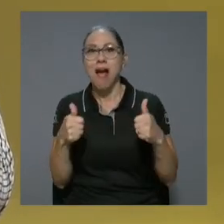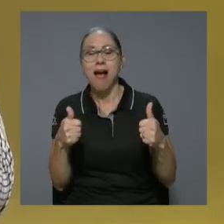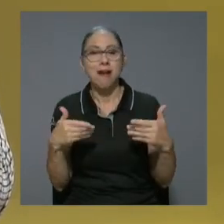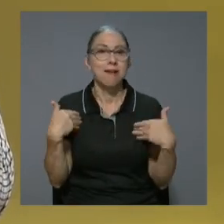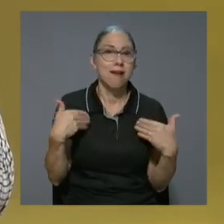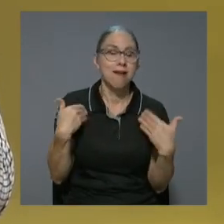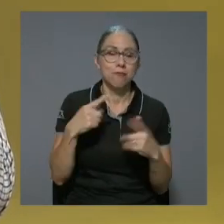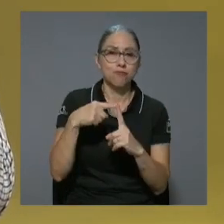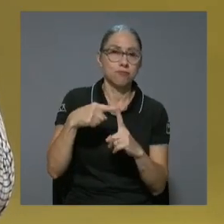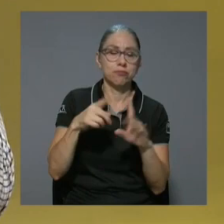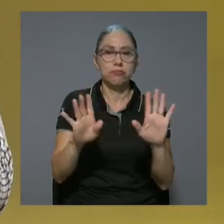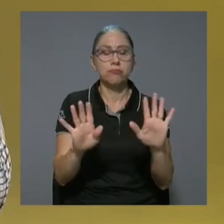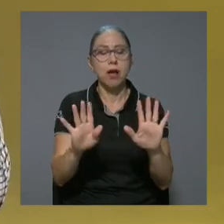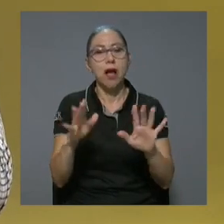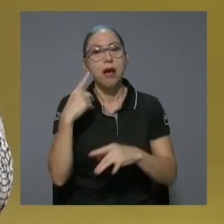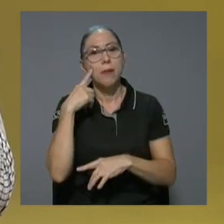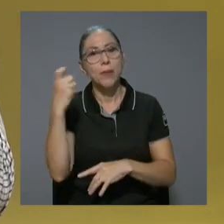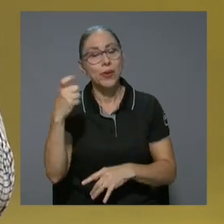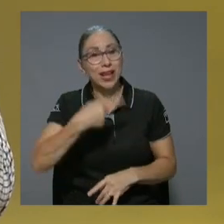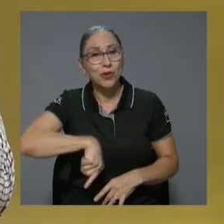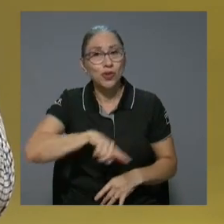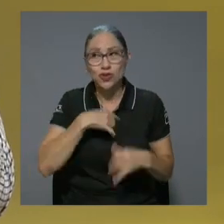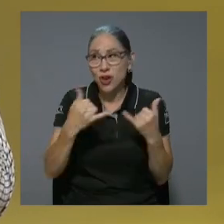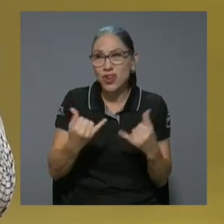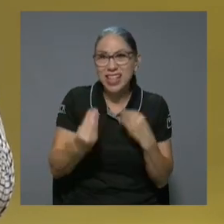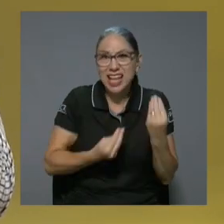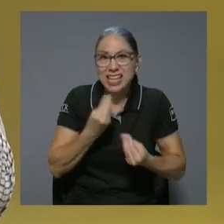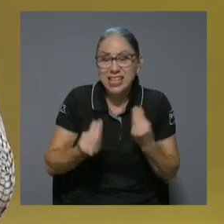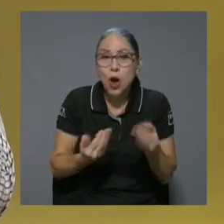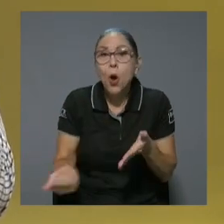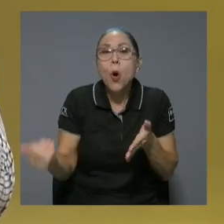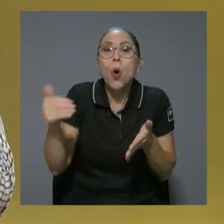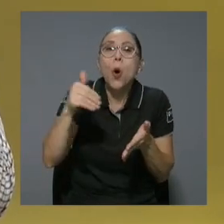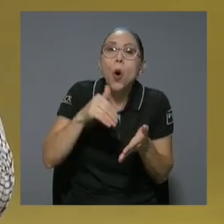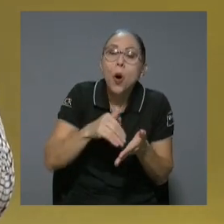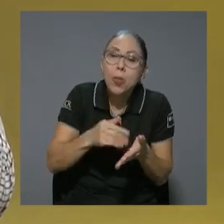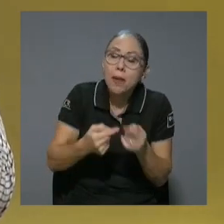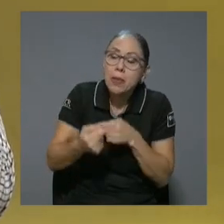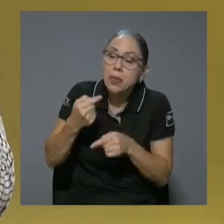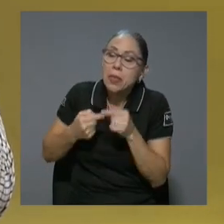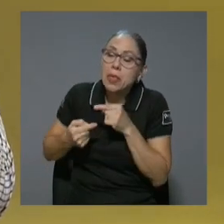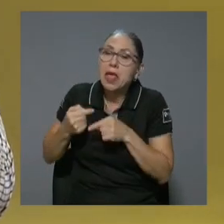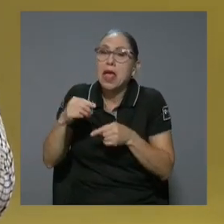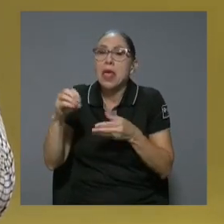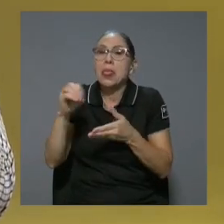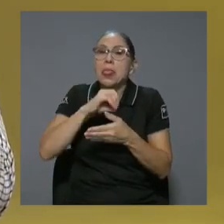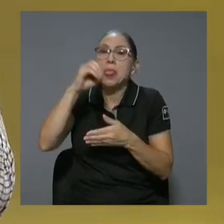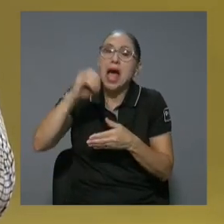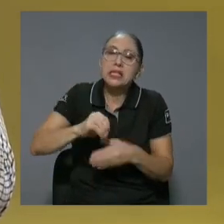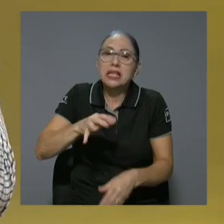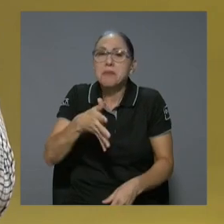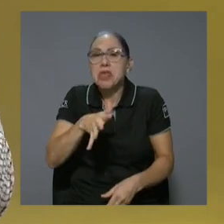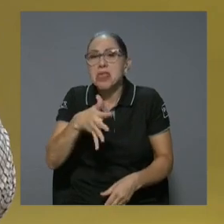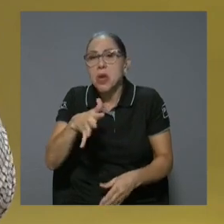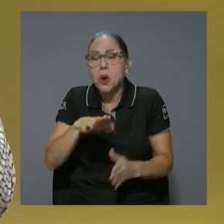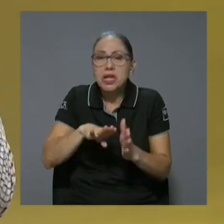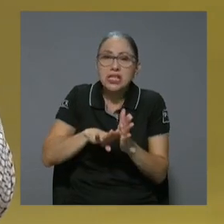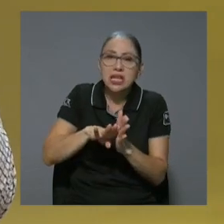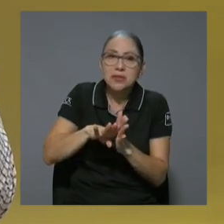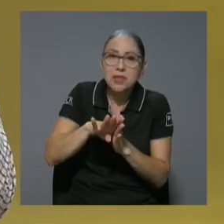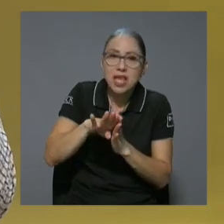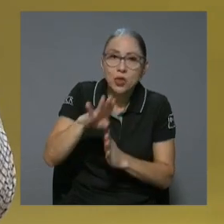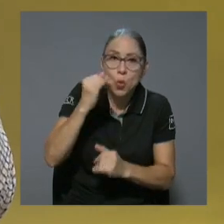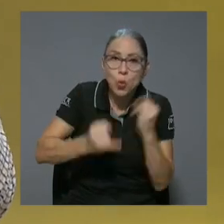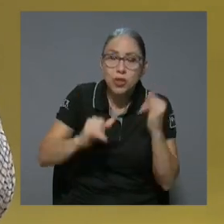sentido de que lo que estamos es volviendo a las tasas mediocres de crecimiento que ha tenido este país en los últimos 10 años, ¿verdad? Pasamos de